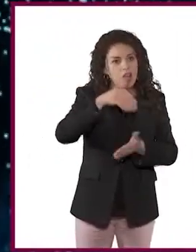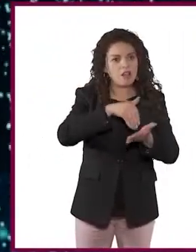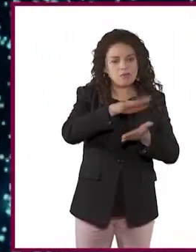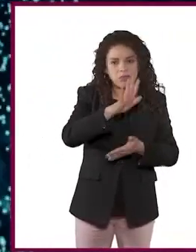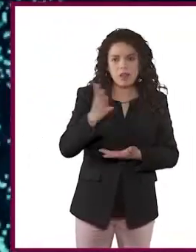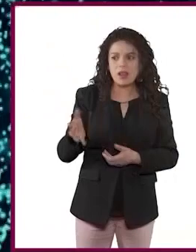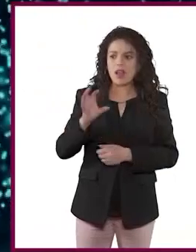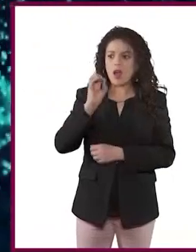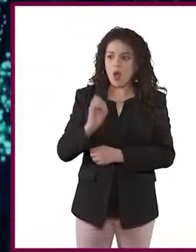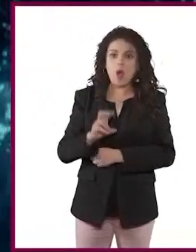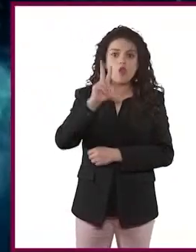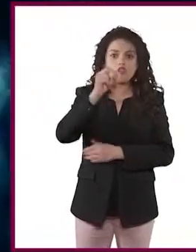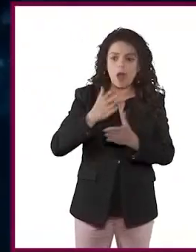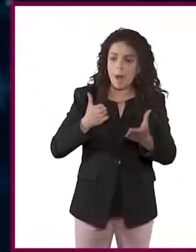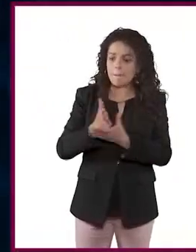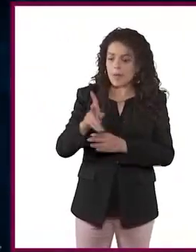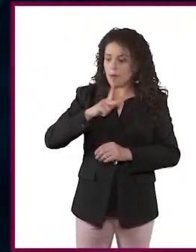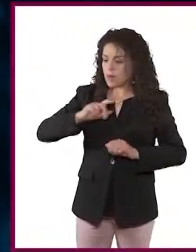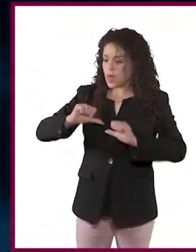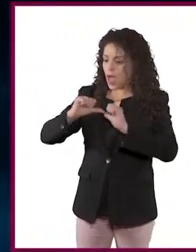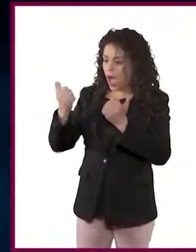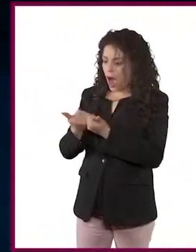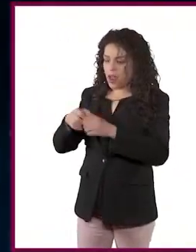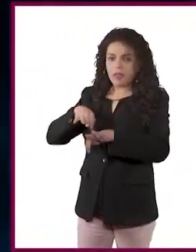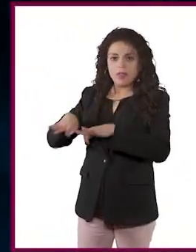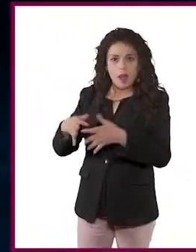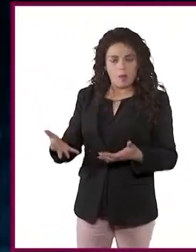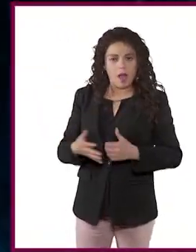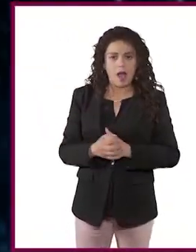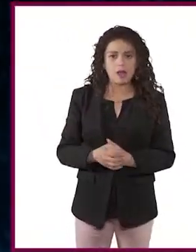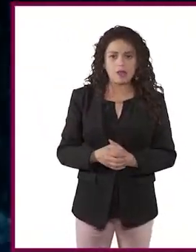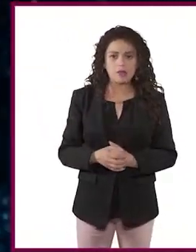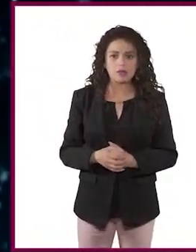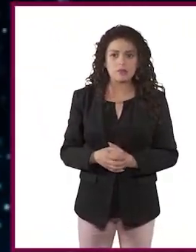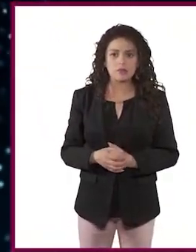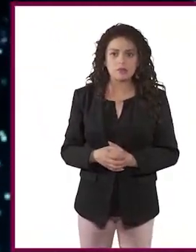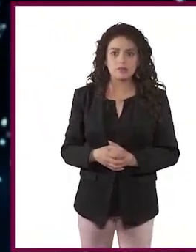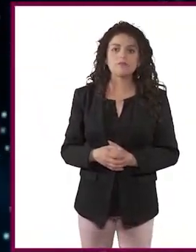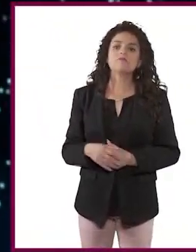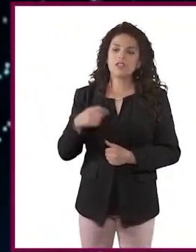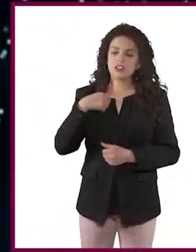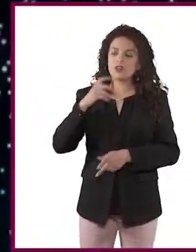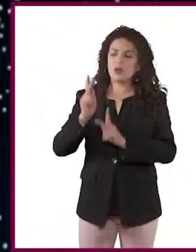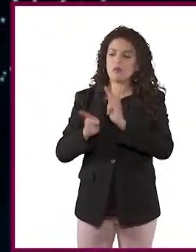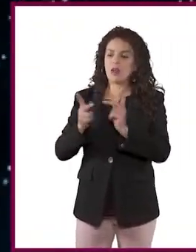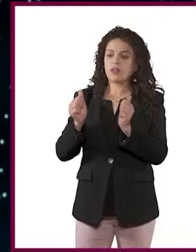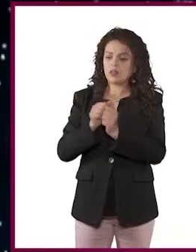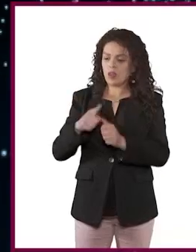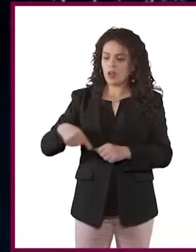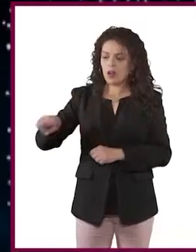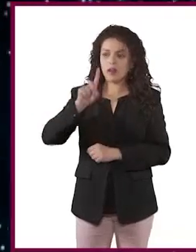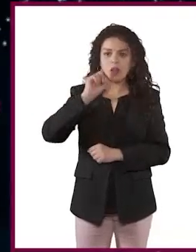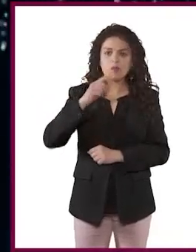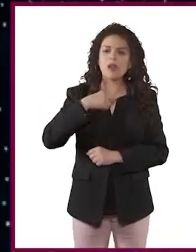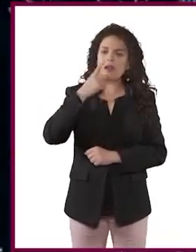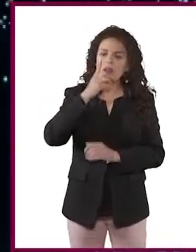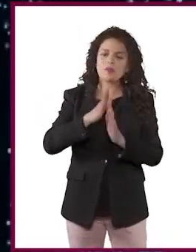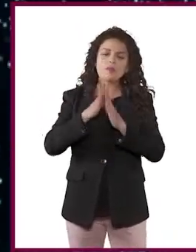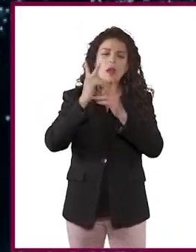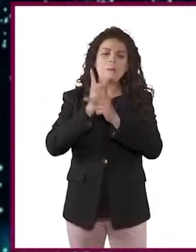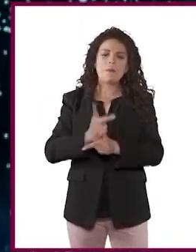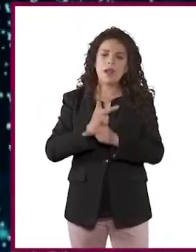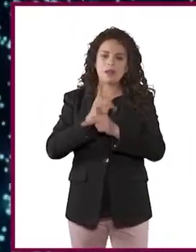que simplemente no entraran en nuestra área. Y lo que hacía era pues platicar con estas trabajadoras y decirles que